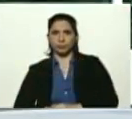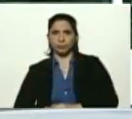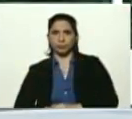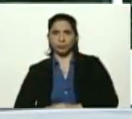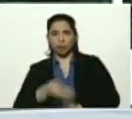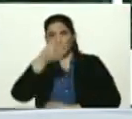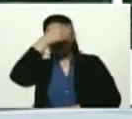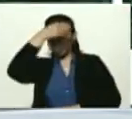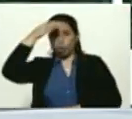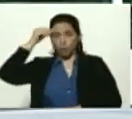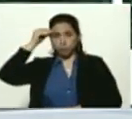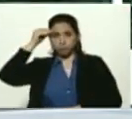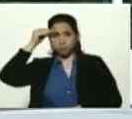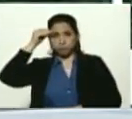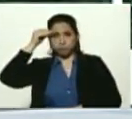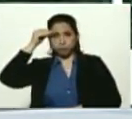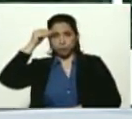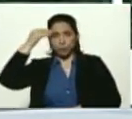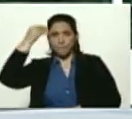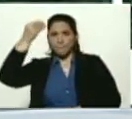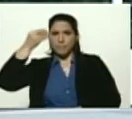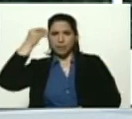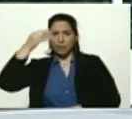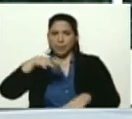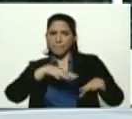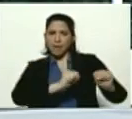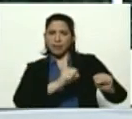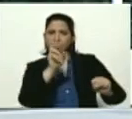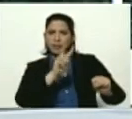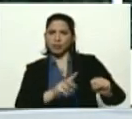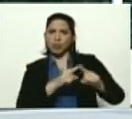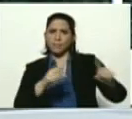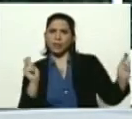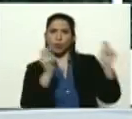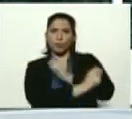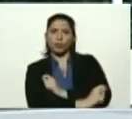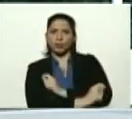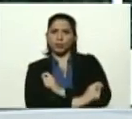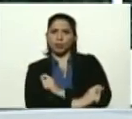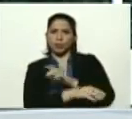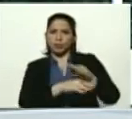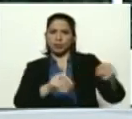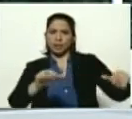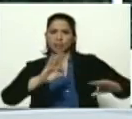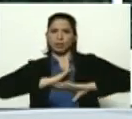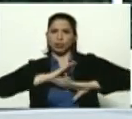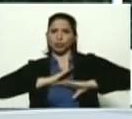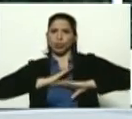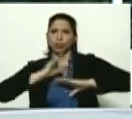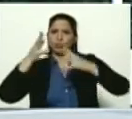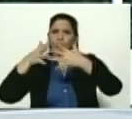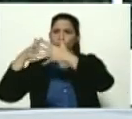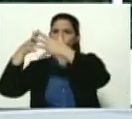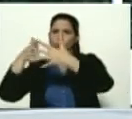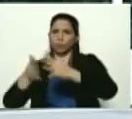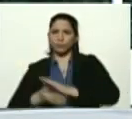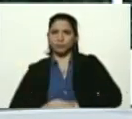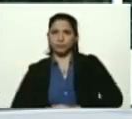Trump planteaba invadir Venezuela para convertirla en territorio de los Estados Unidos.